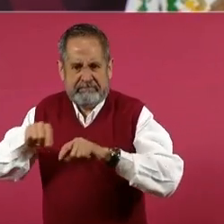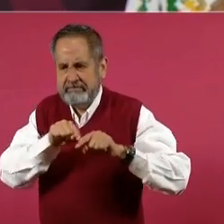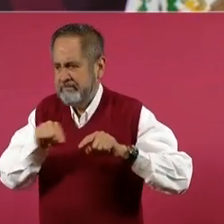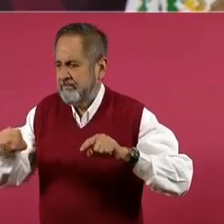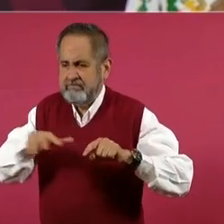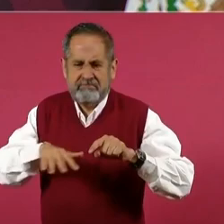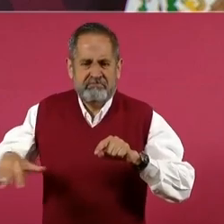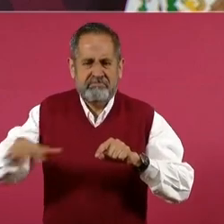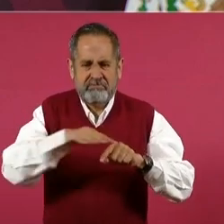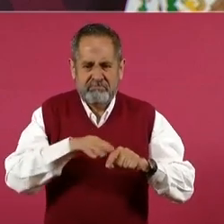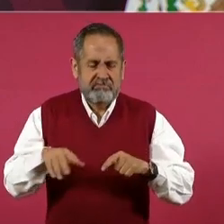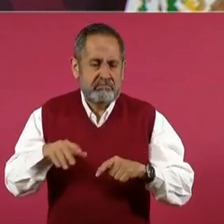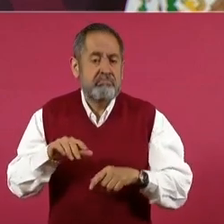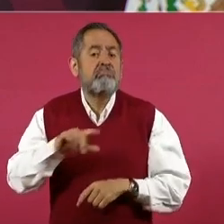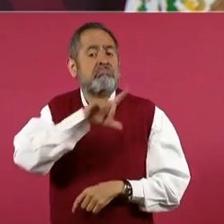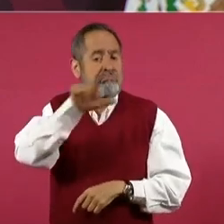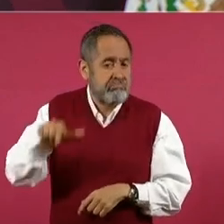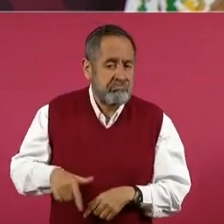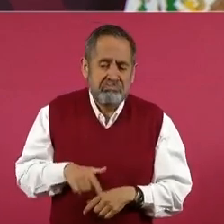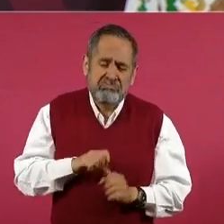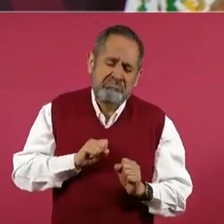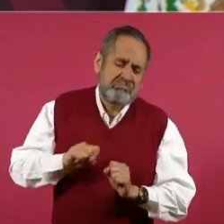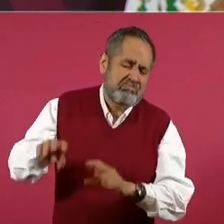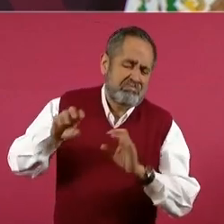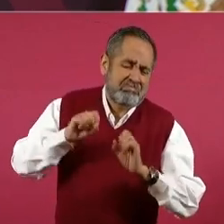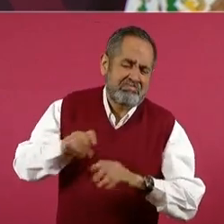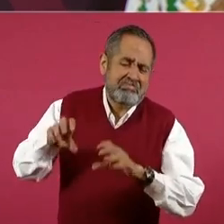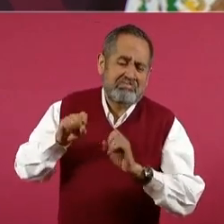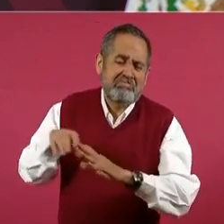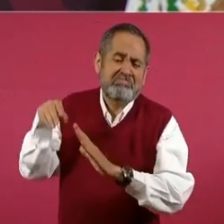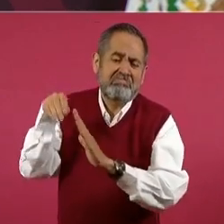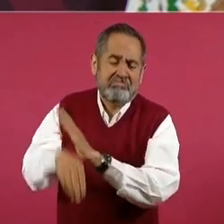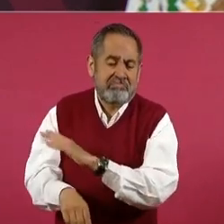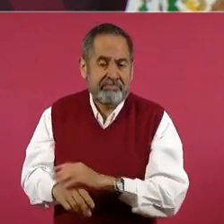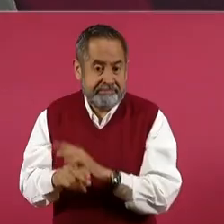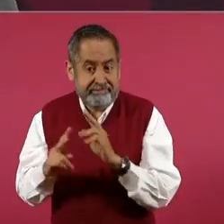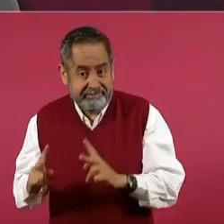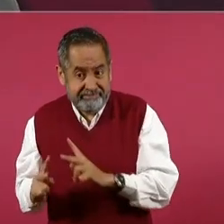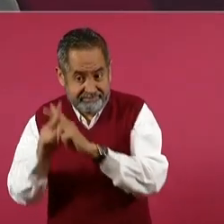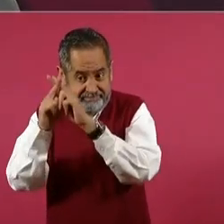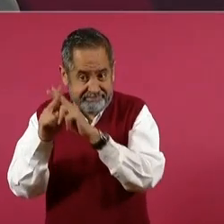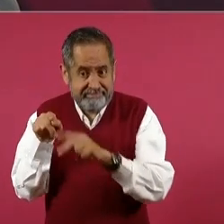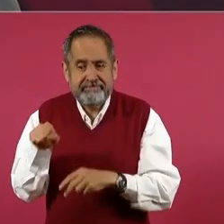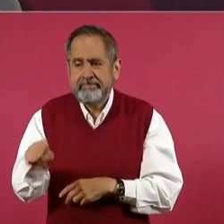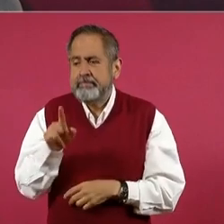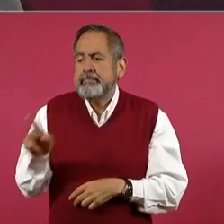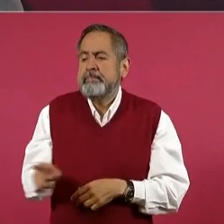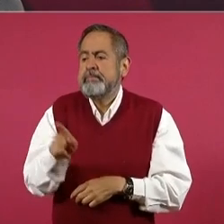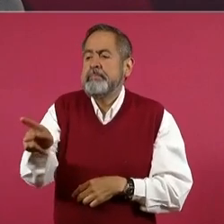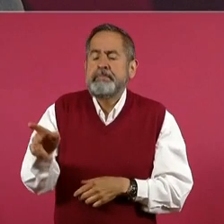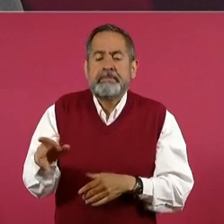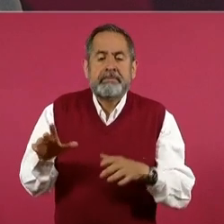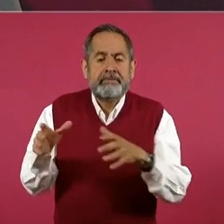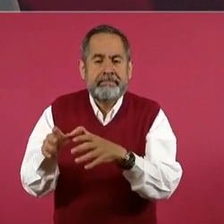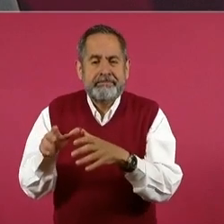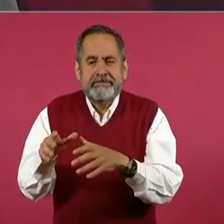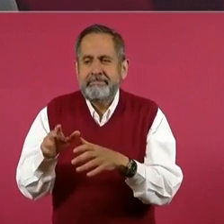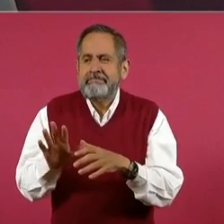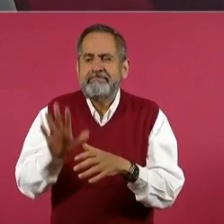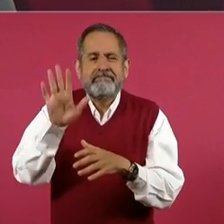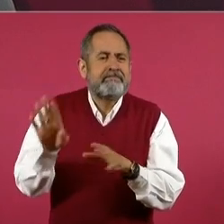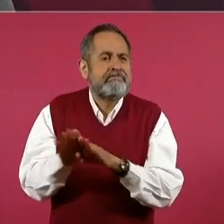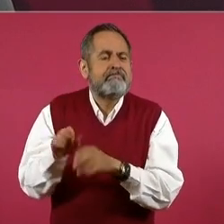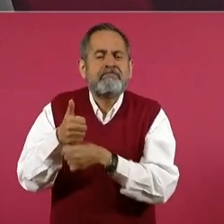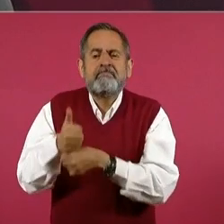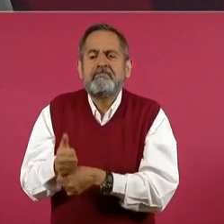y se abandonó. Poza Rica es un pueblo damnificado